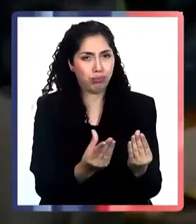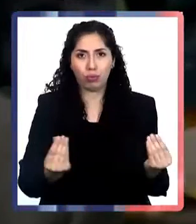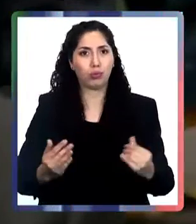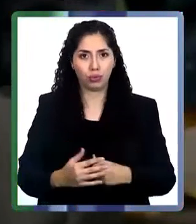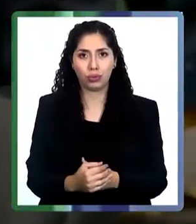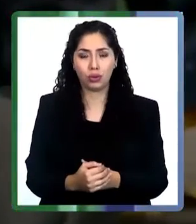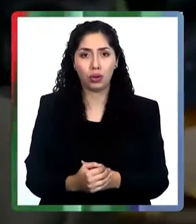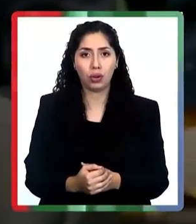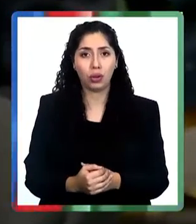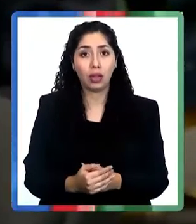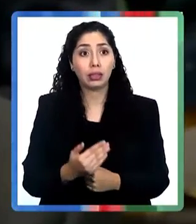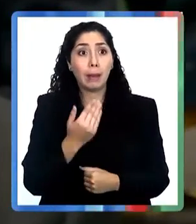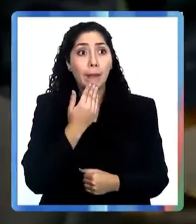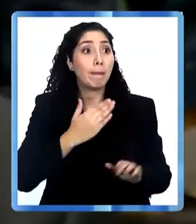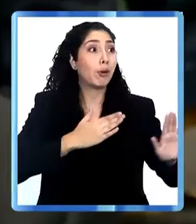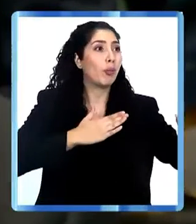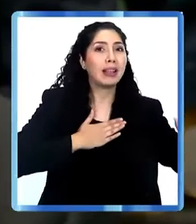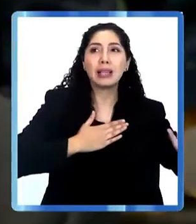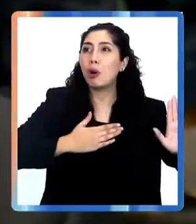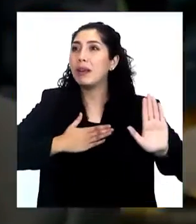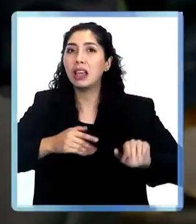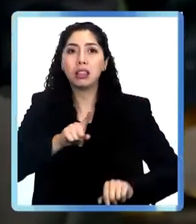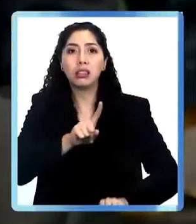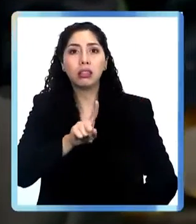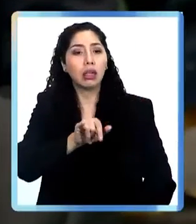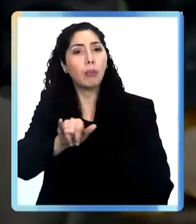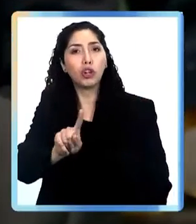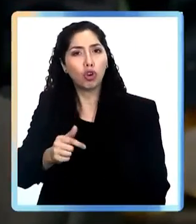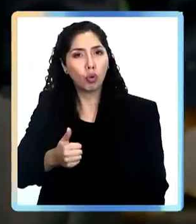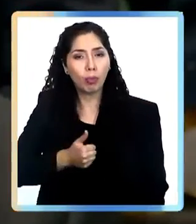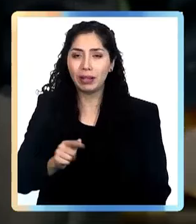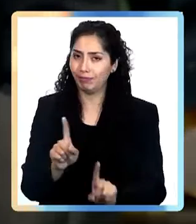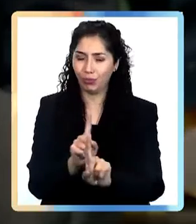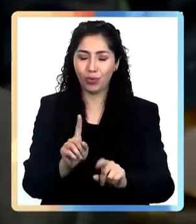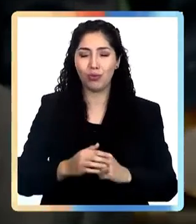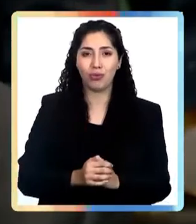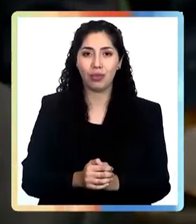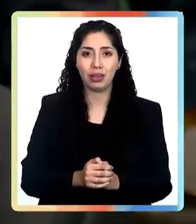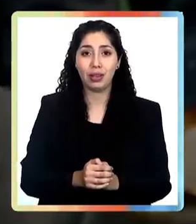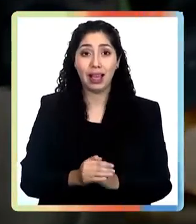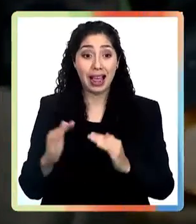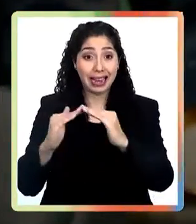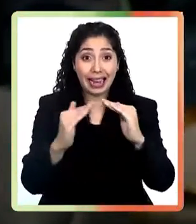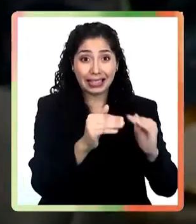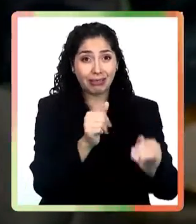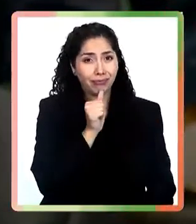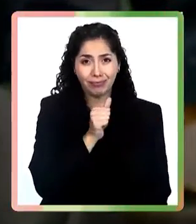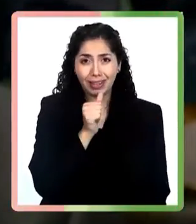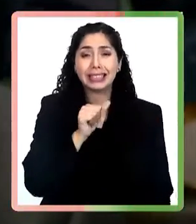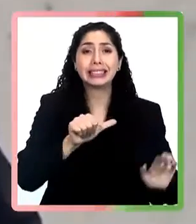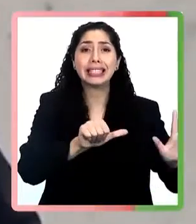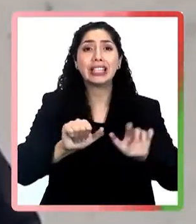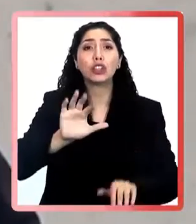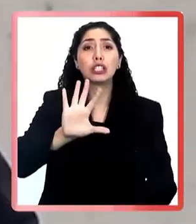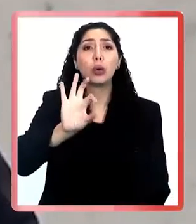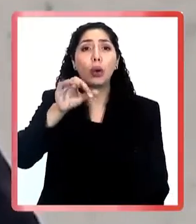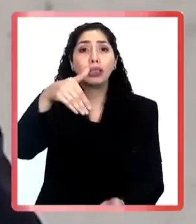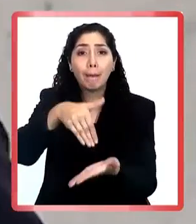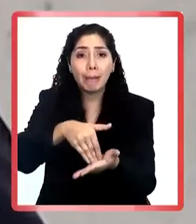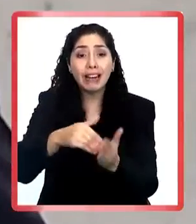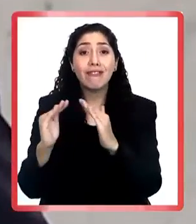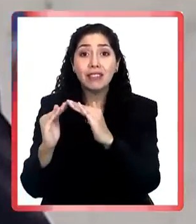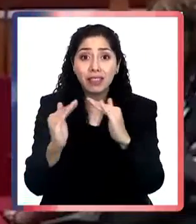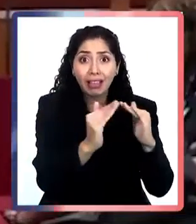pero también no podemos prometer cosas que no vamos a poder cumplir el déficit de vivienda en chile compatriota es de 650 mil